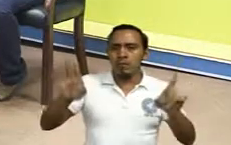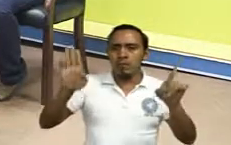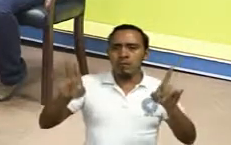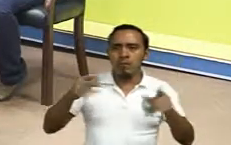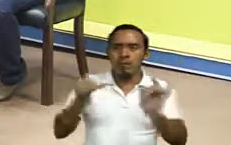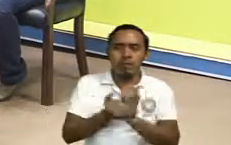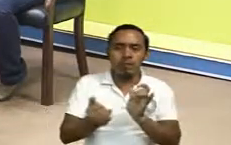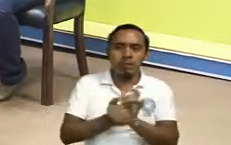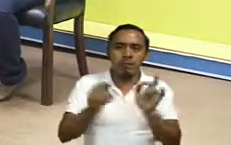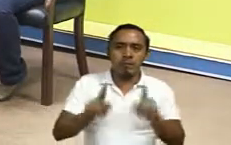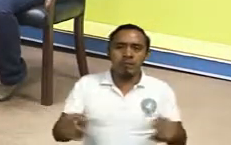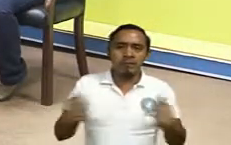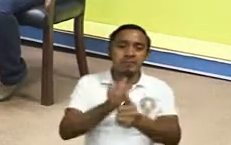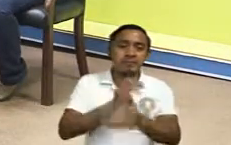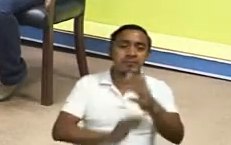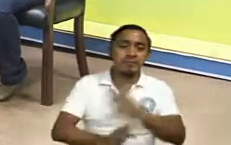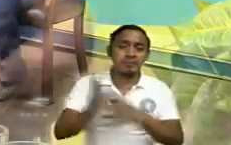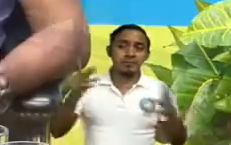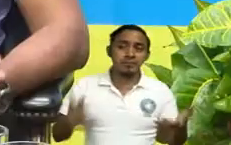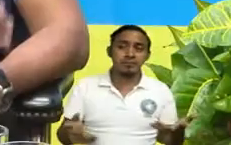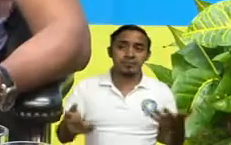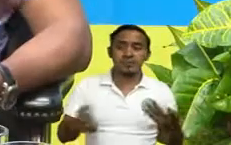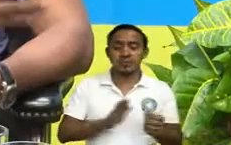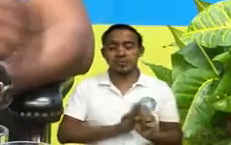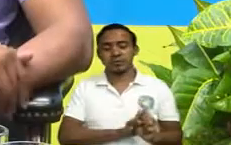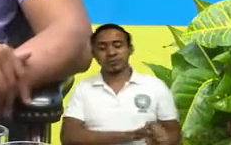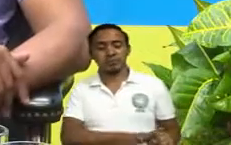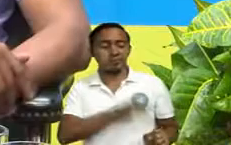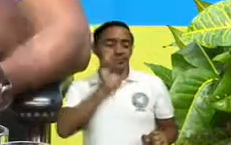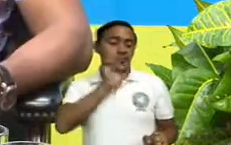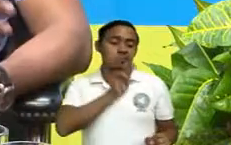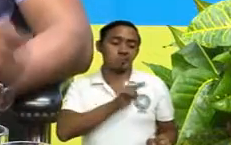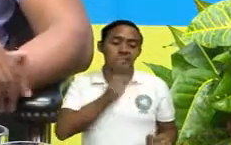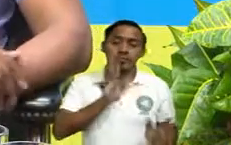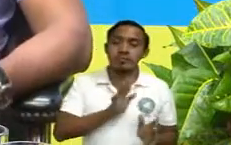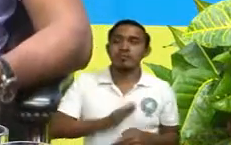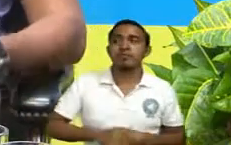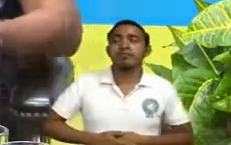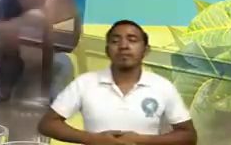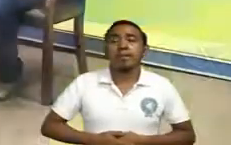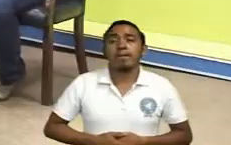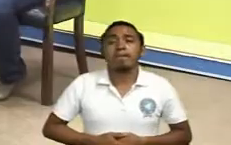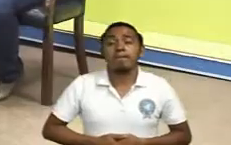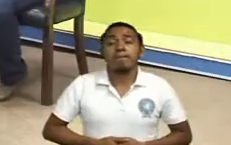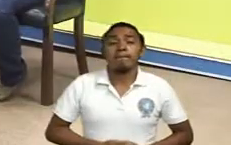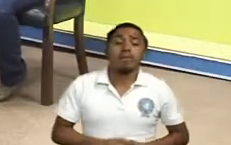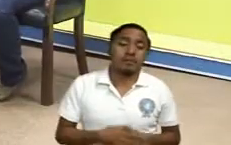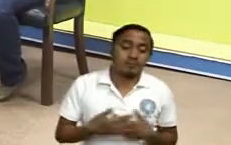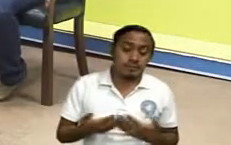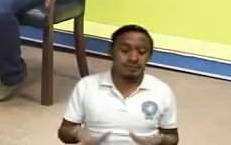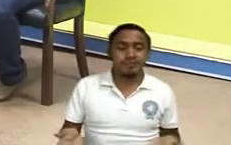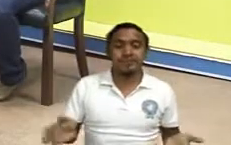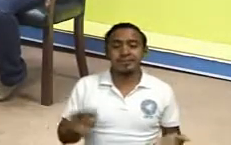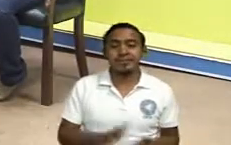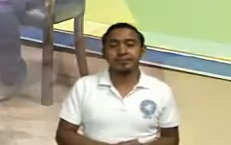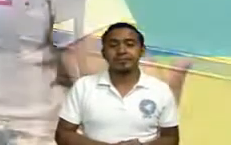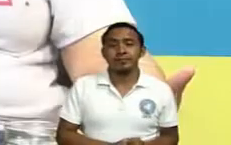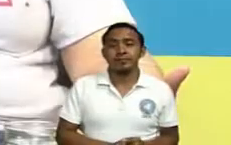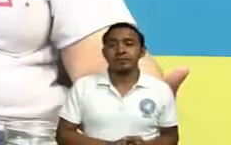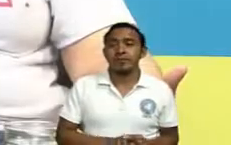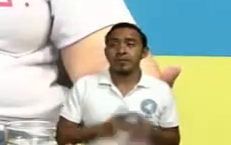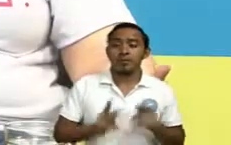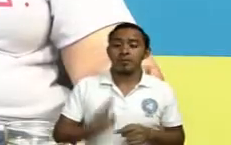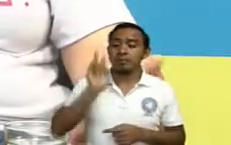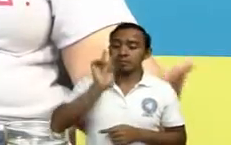a las personas con discapacidad así, debajo del hombro. Así, sí, ellos, bueno, que realmente no los